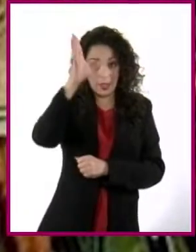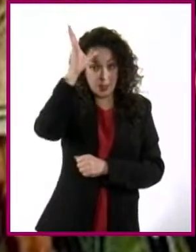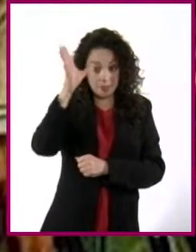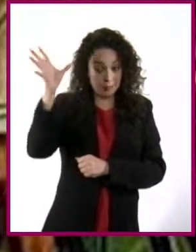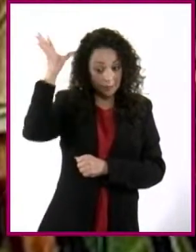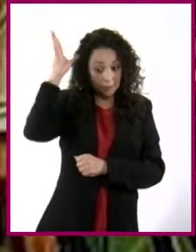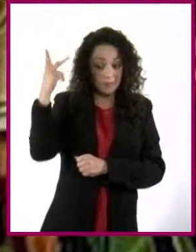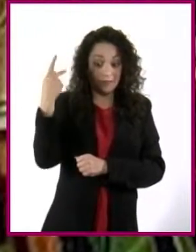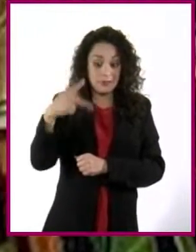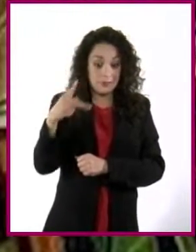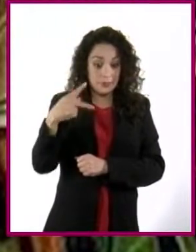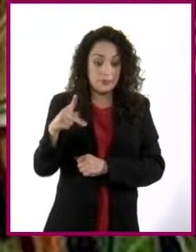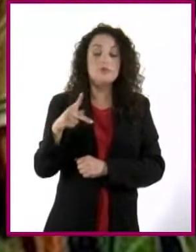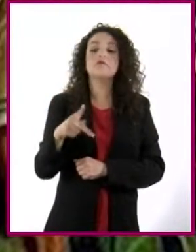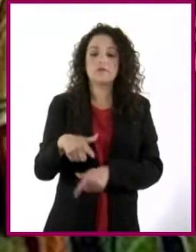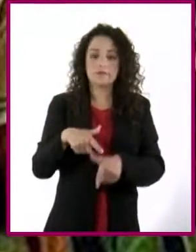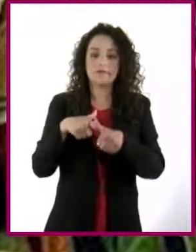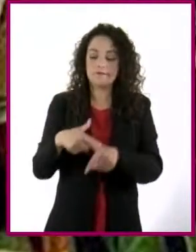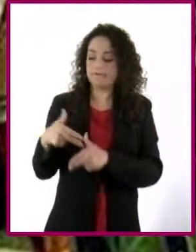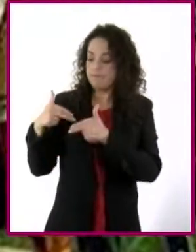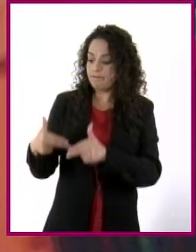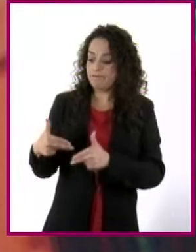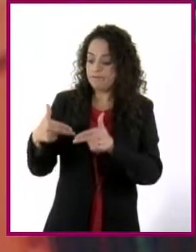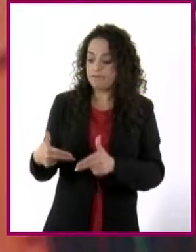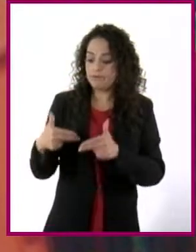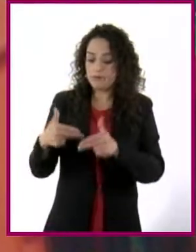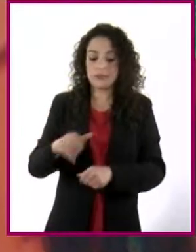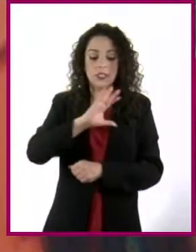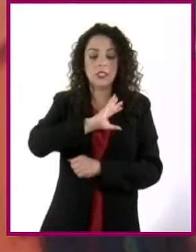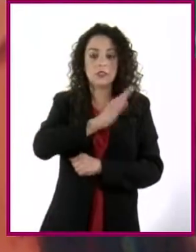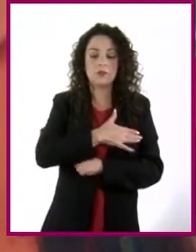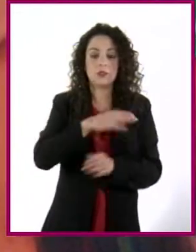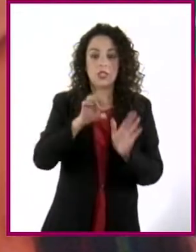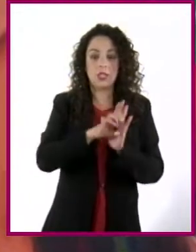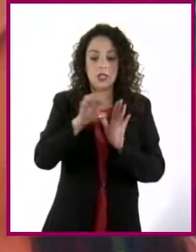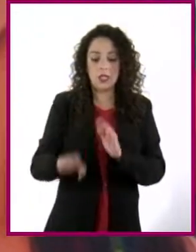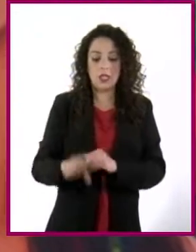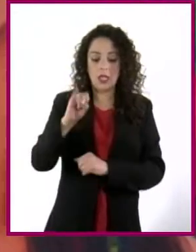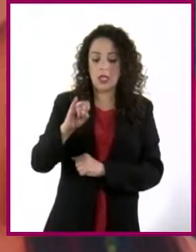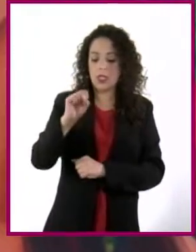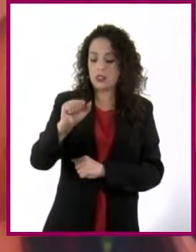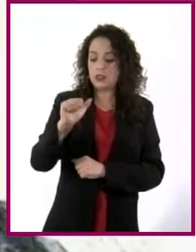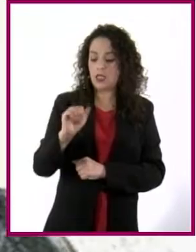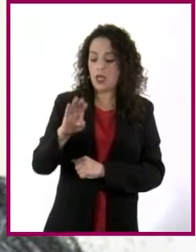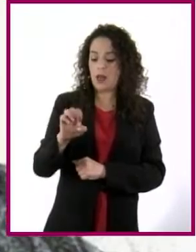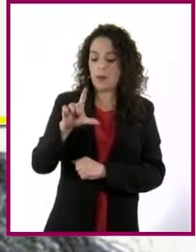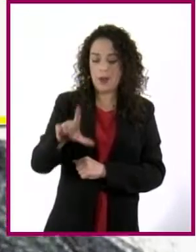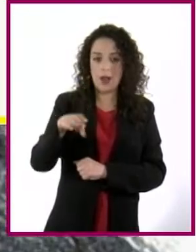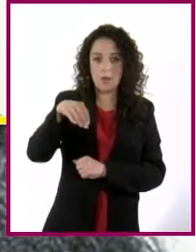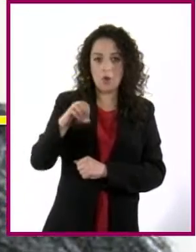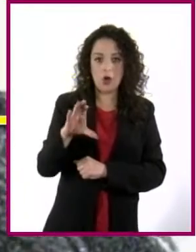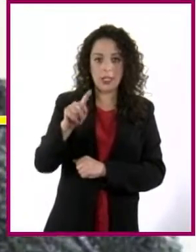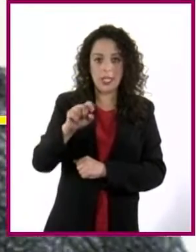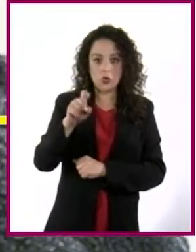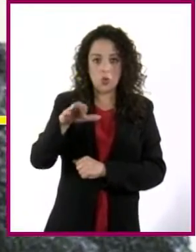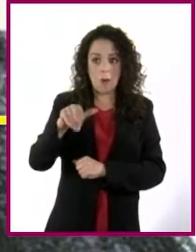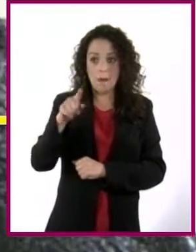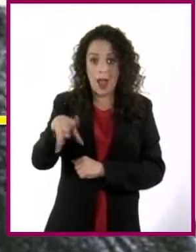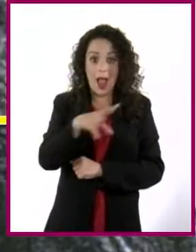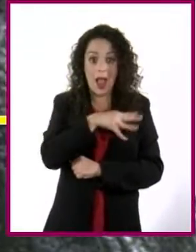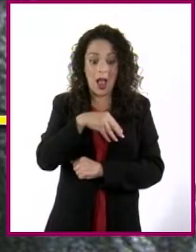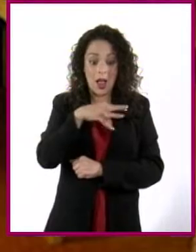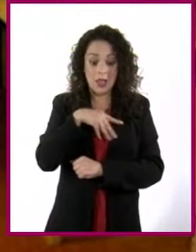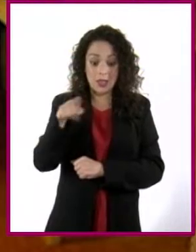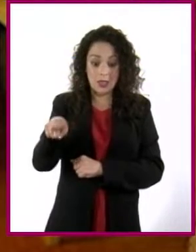linaje nobiliario en las genealogías españolas, como el caso de Isabel Moctezuma, hija del gran